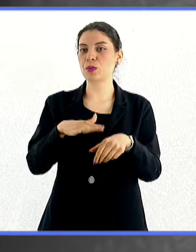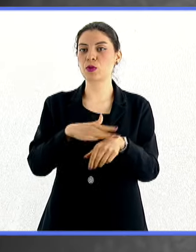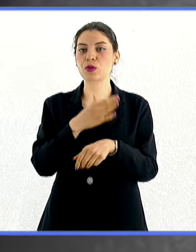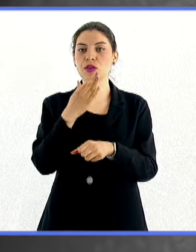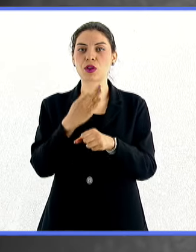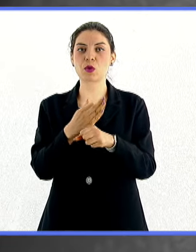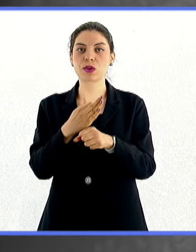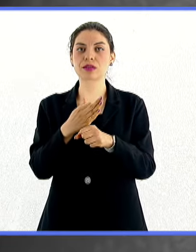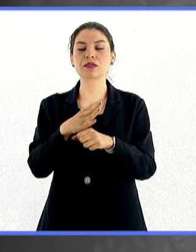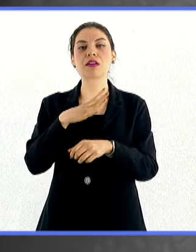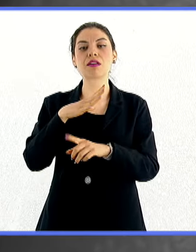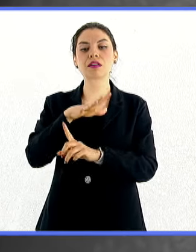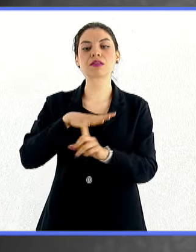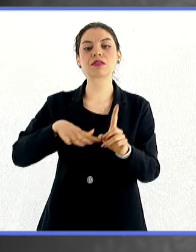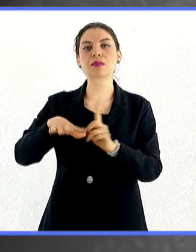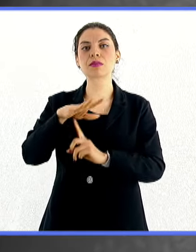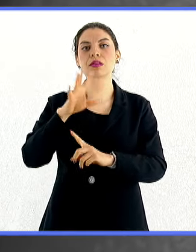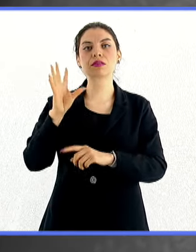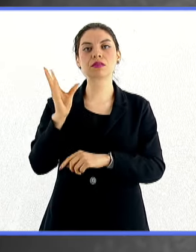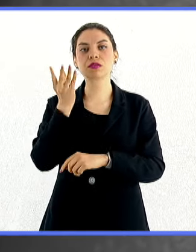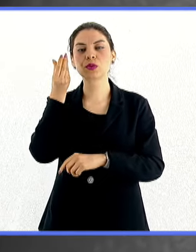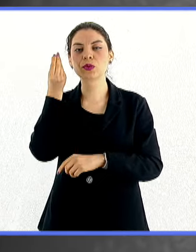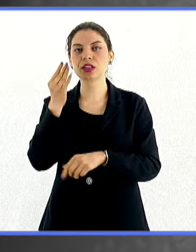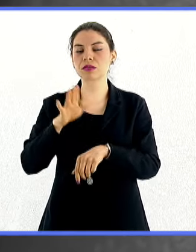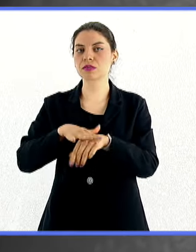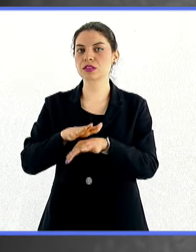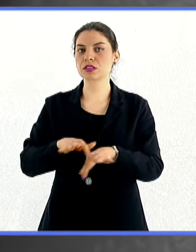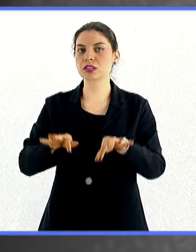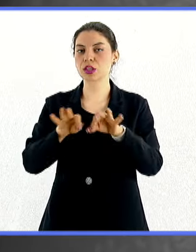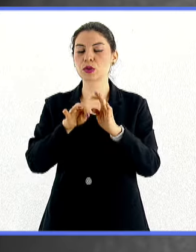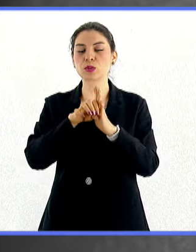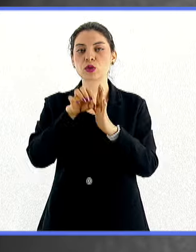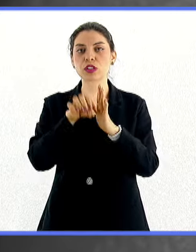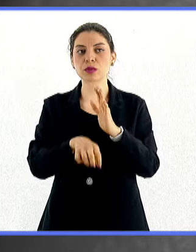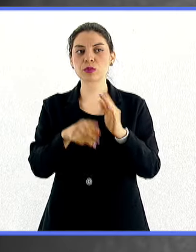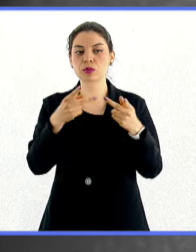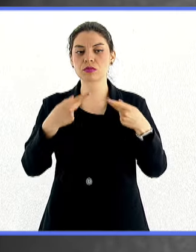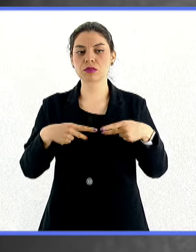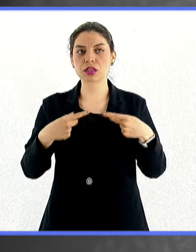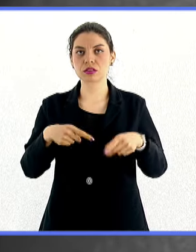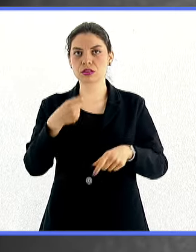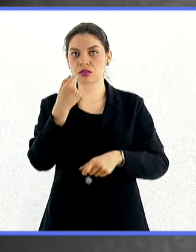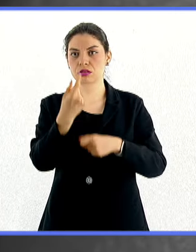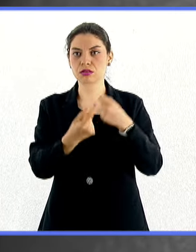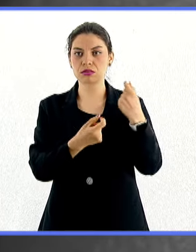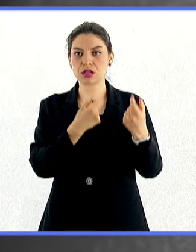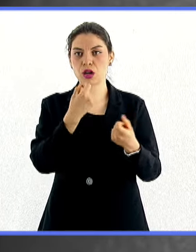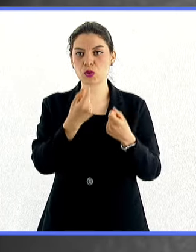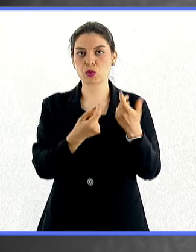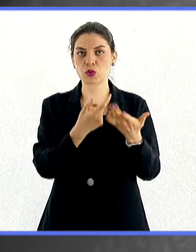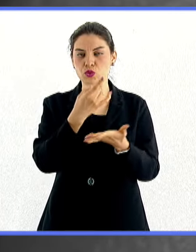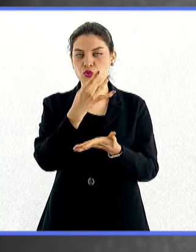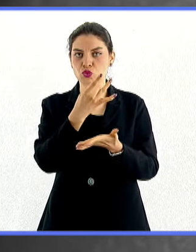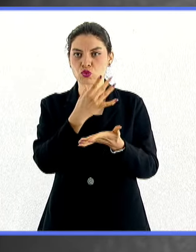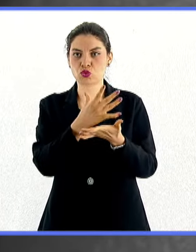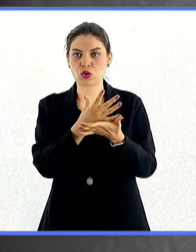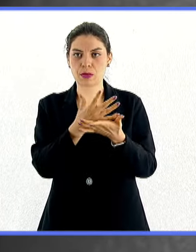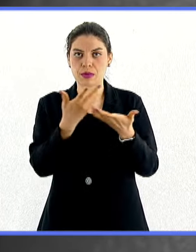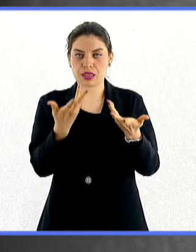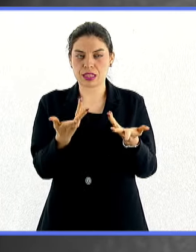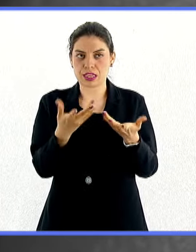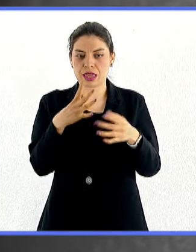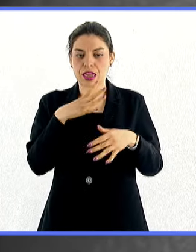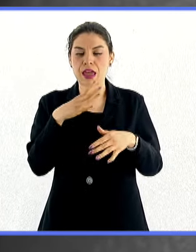posthumano. Ya hay personas que en su pasaporte, en sus documentos de identidad, son tipificadas como cyborgs, porque son personas que